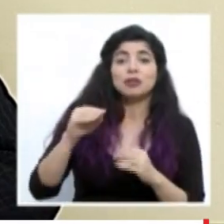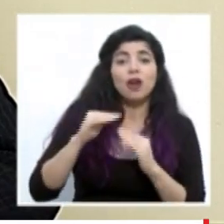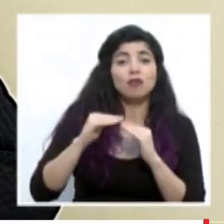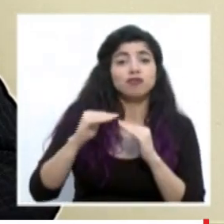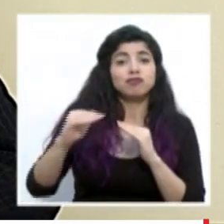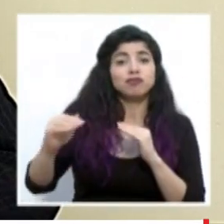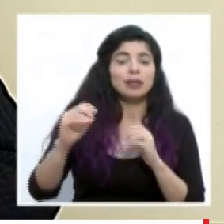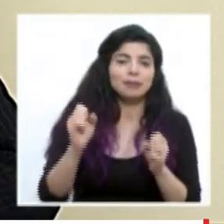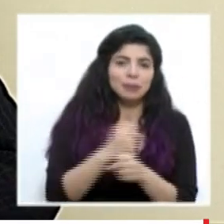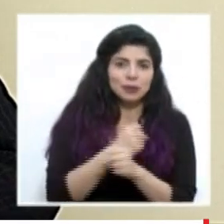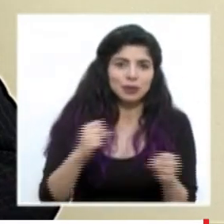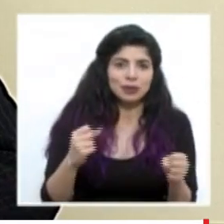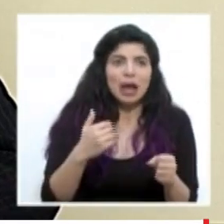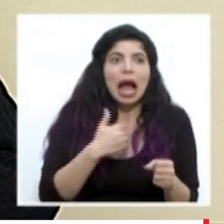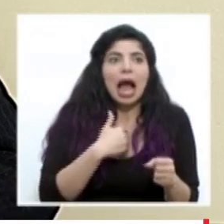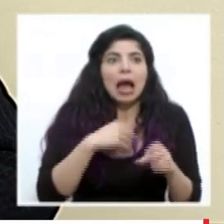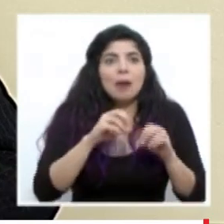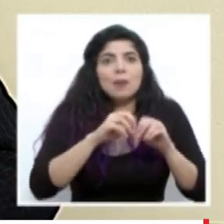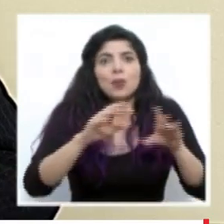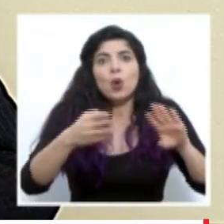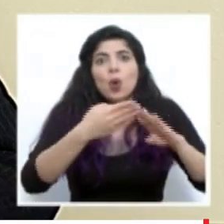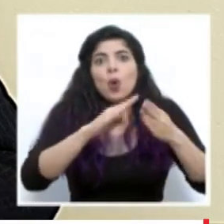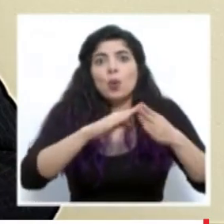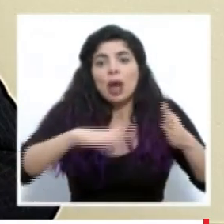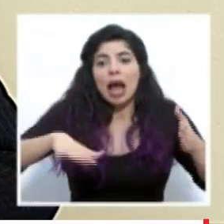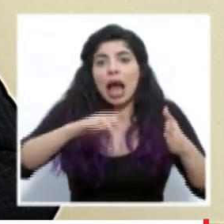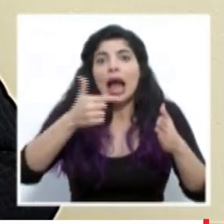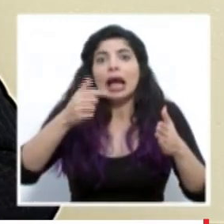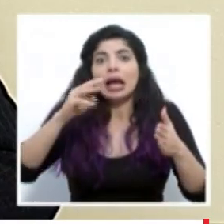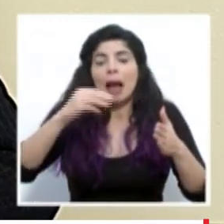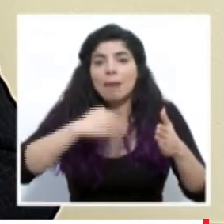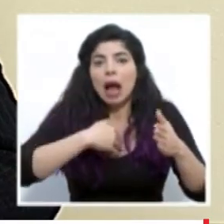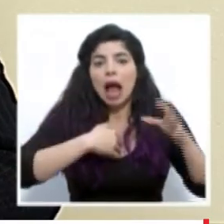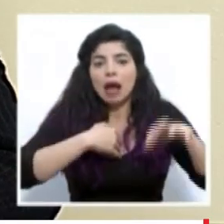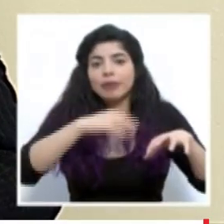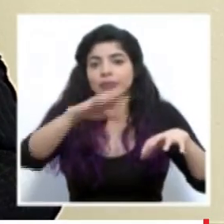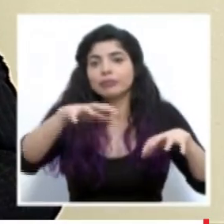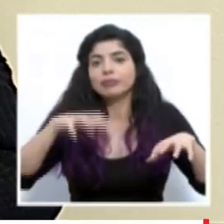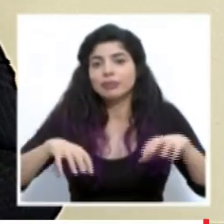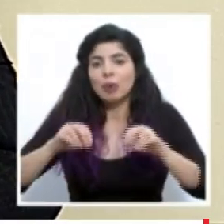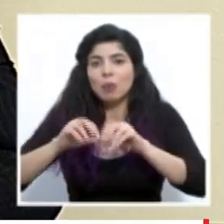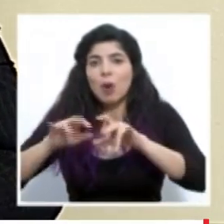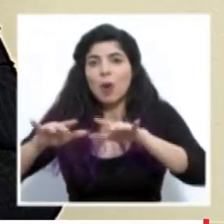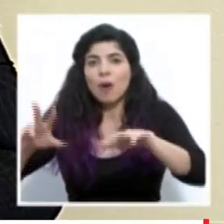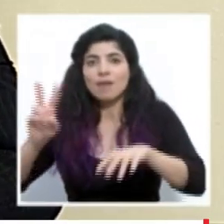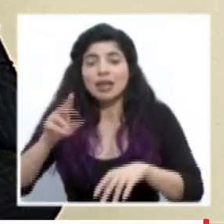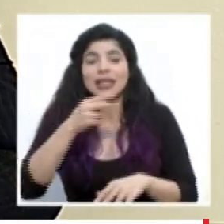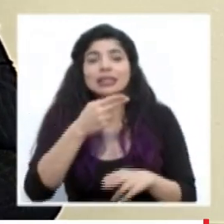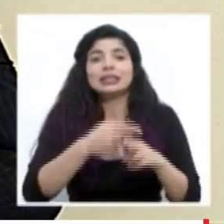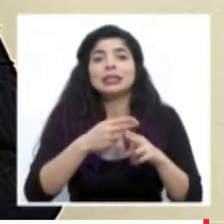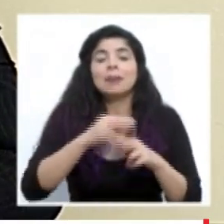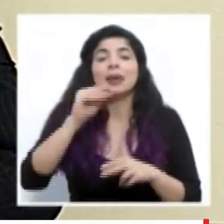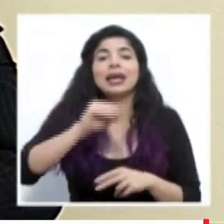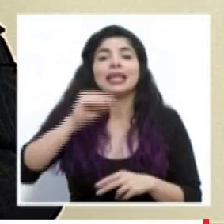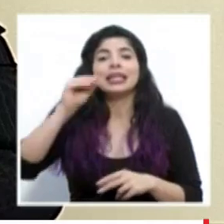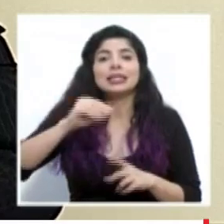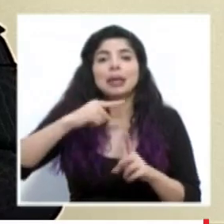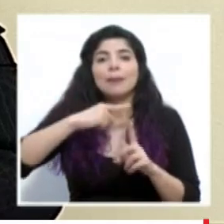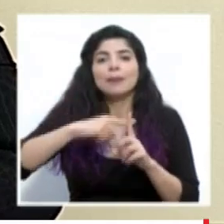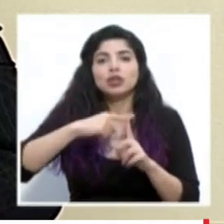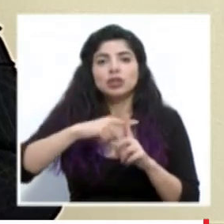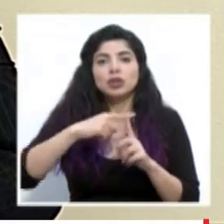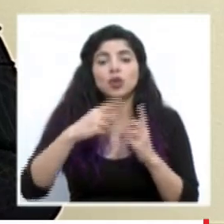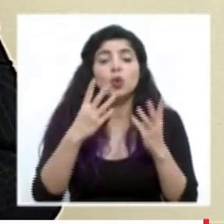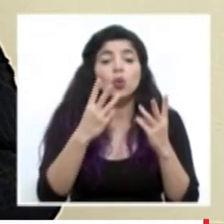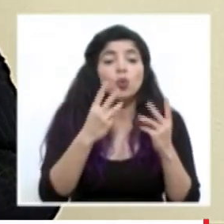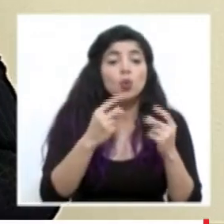Y obviamente ya hemos dicho que tenemos transmisión comunitaria en partes de la GAM, que eso faculta que tengamos, eso que usted indica se llama índice de positividad, de la